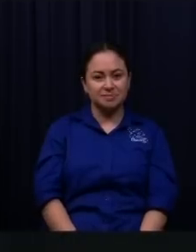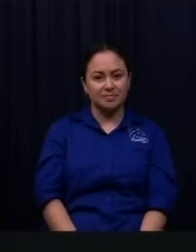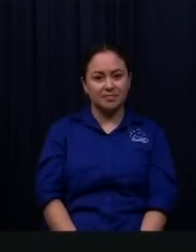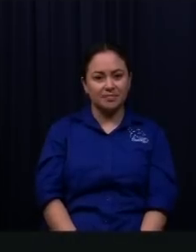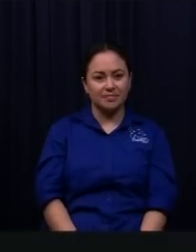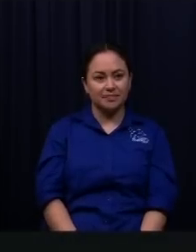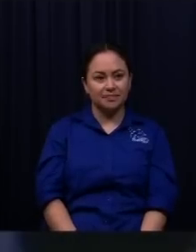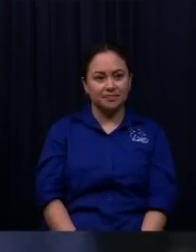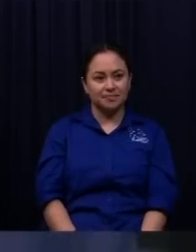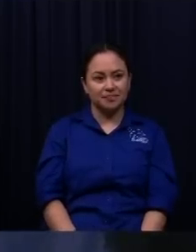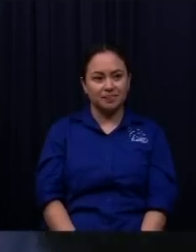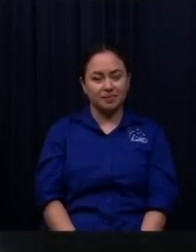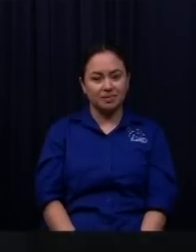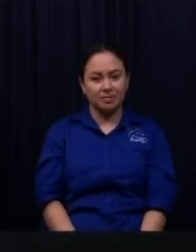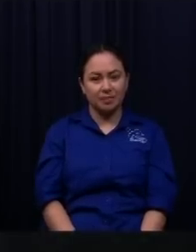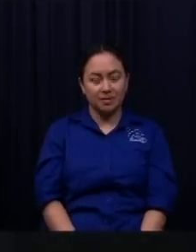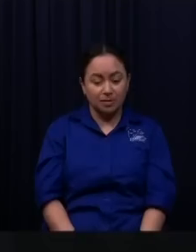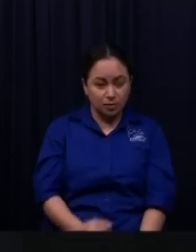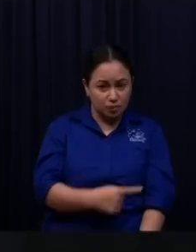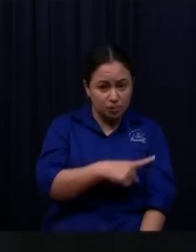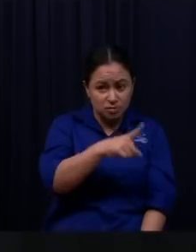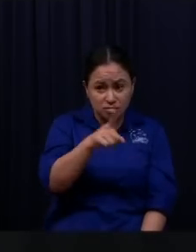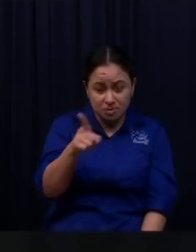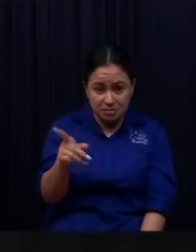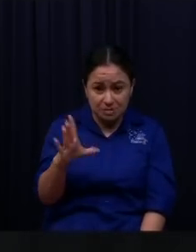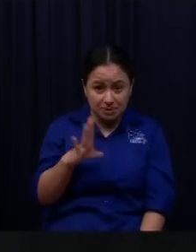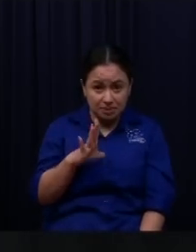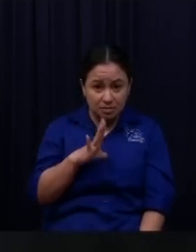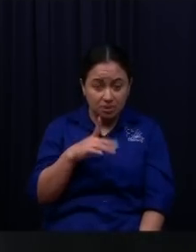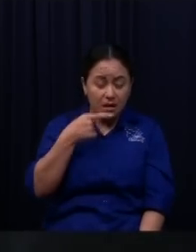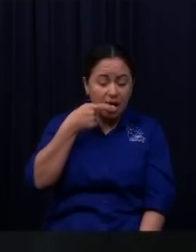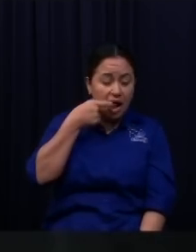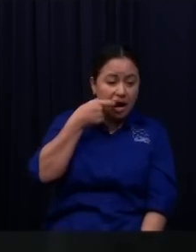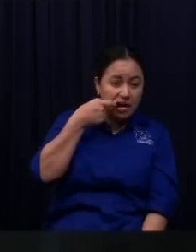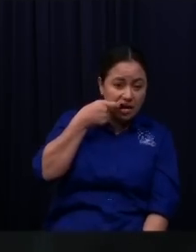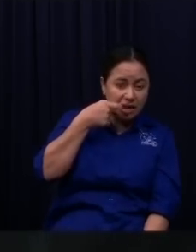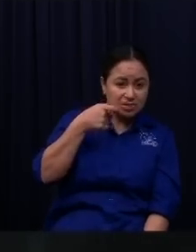¿Alguno de ustedes alguna vez ha tenido una tentación? No, usted no ha.